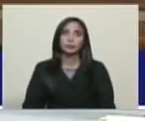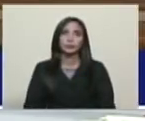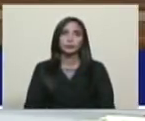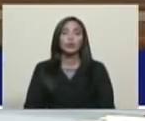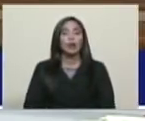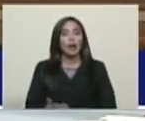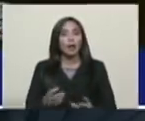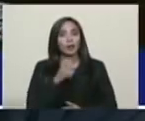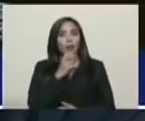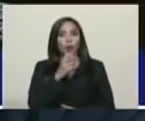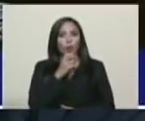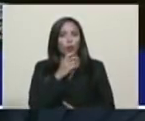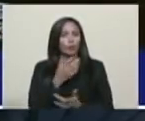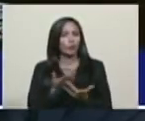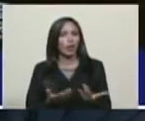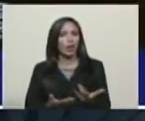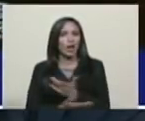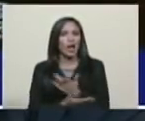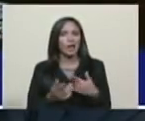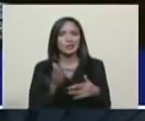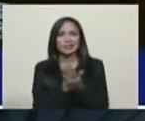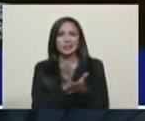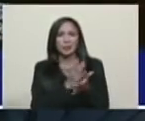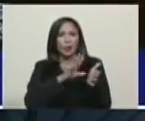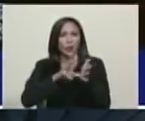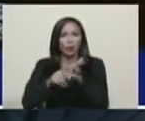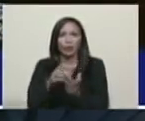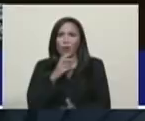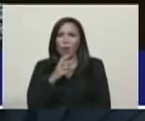el oro han pretendido perseguir el oro.